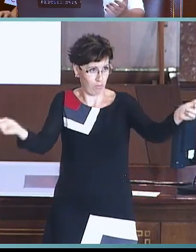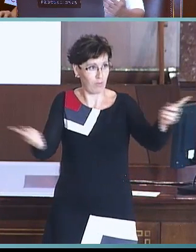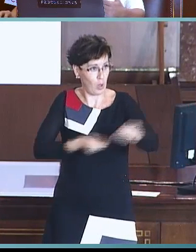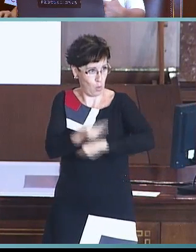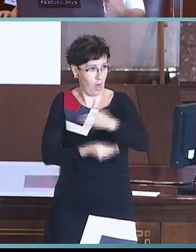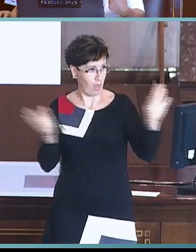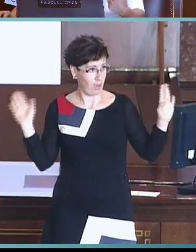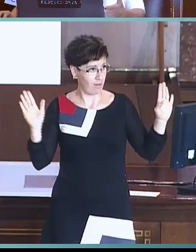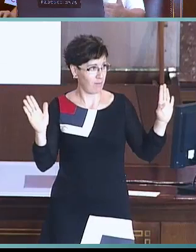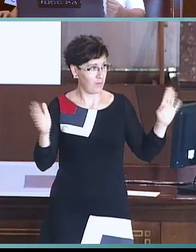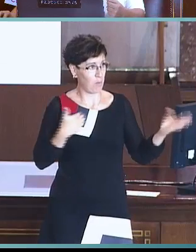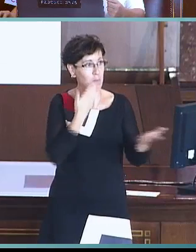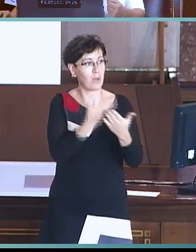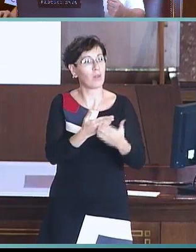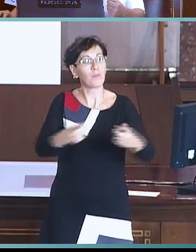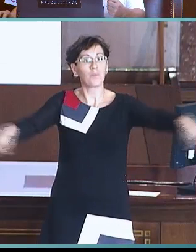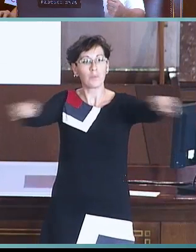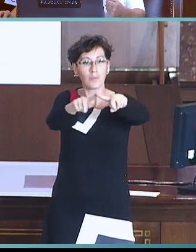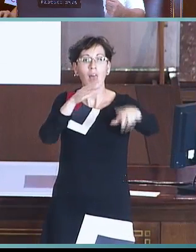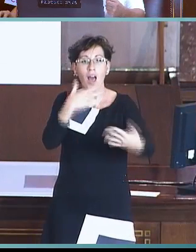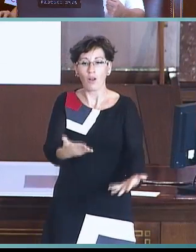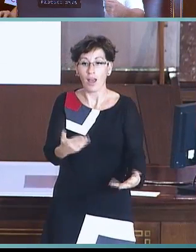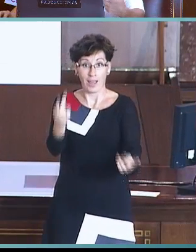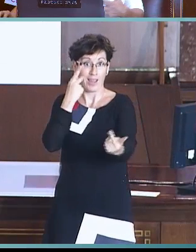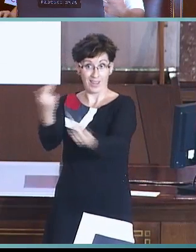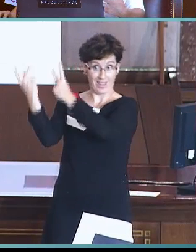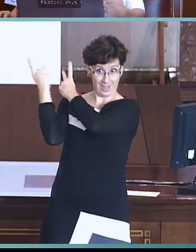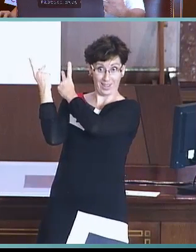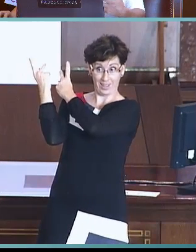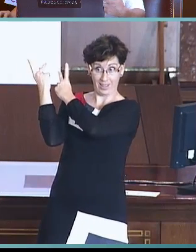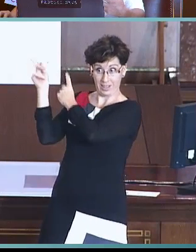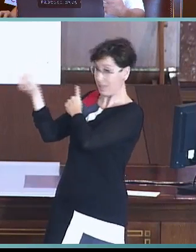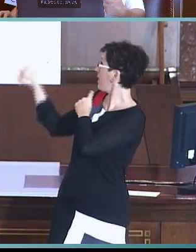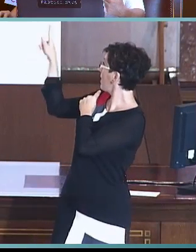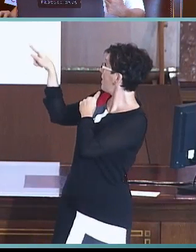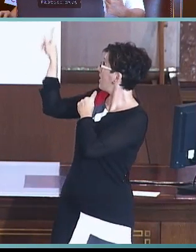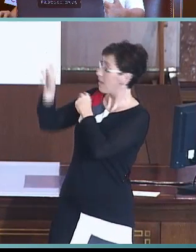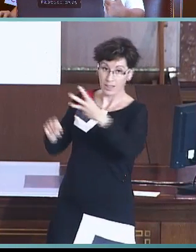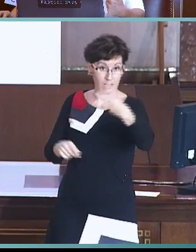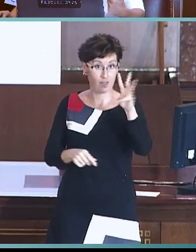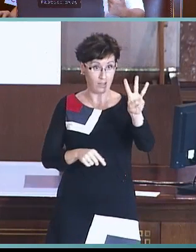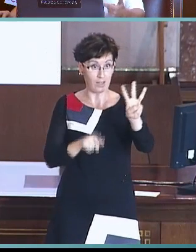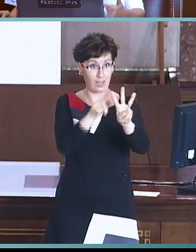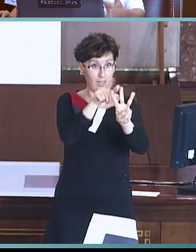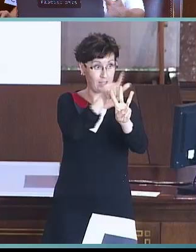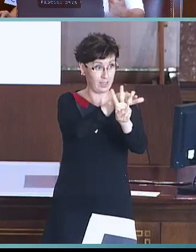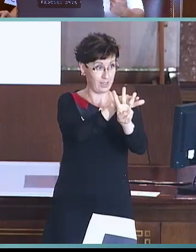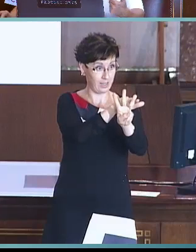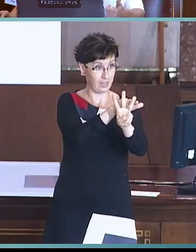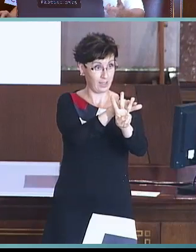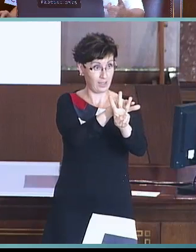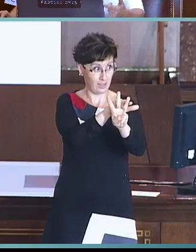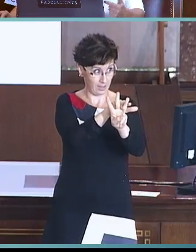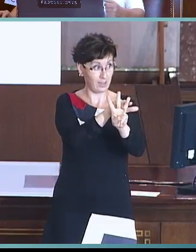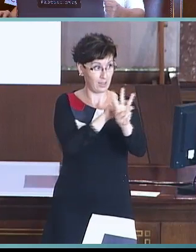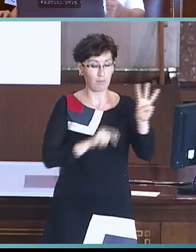a pedir que busquéis de entre estas 3 palabras, peor, demasiado